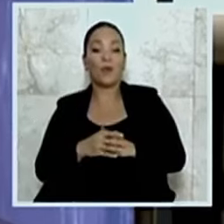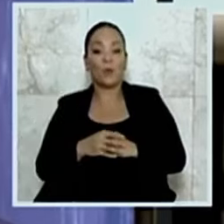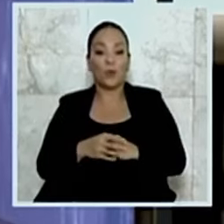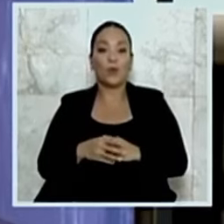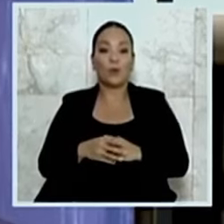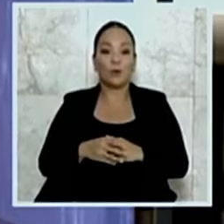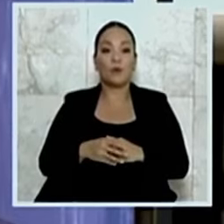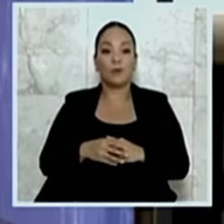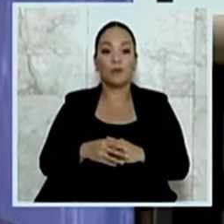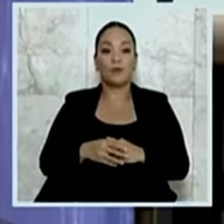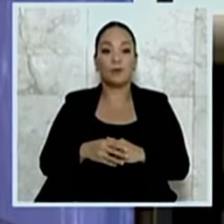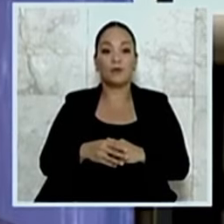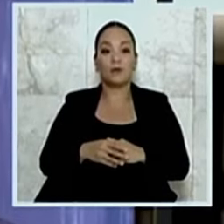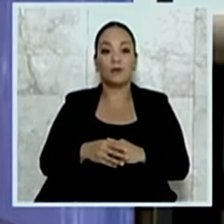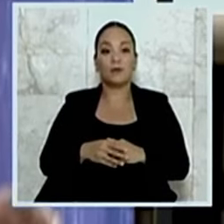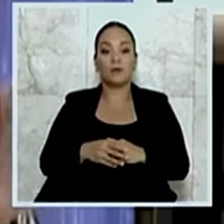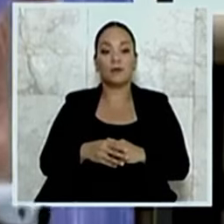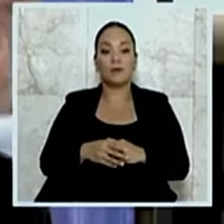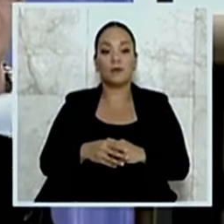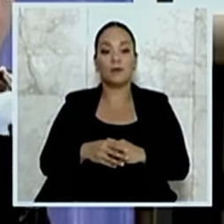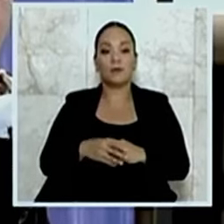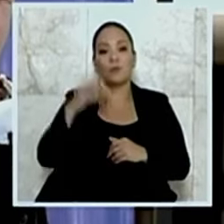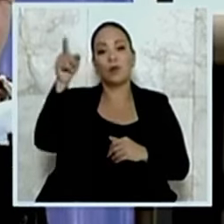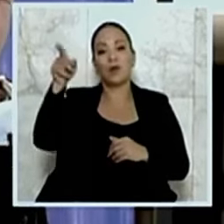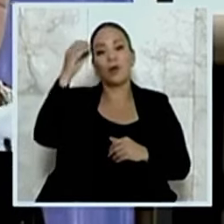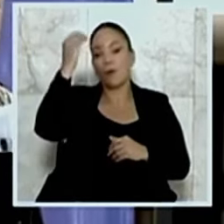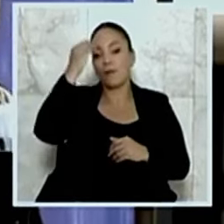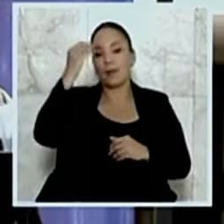abogado, le valdría la pena